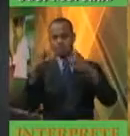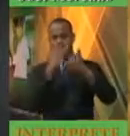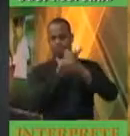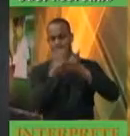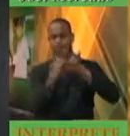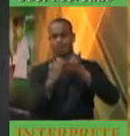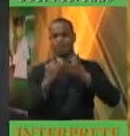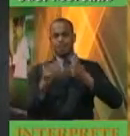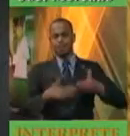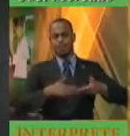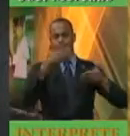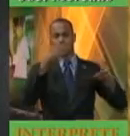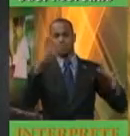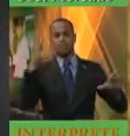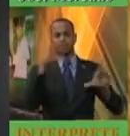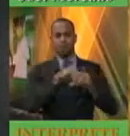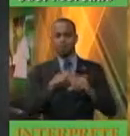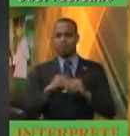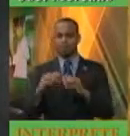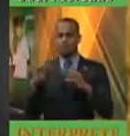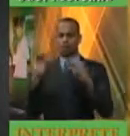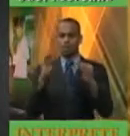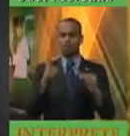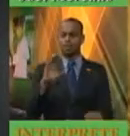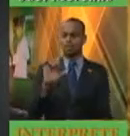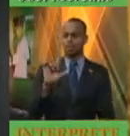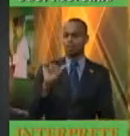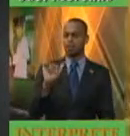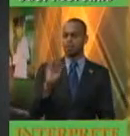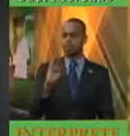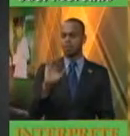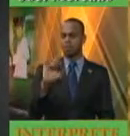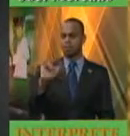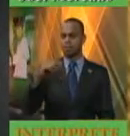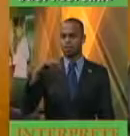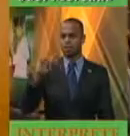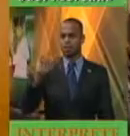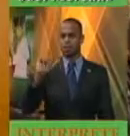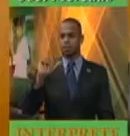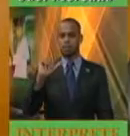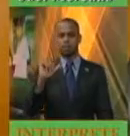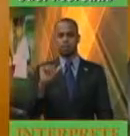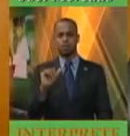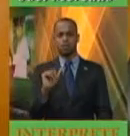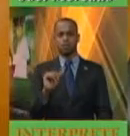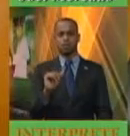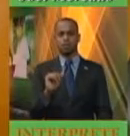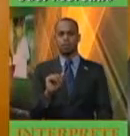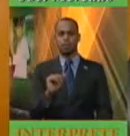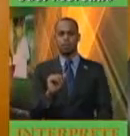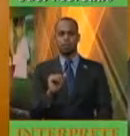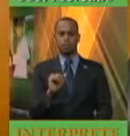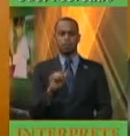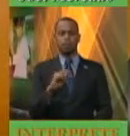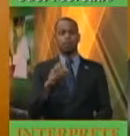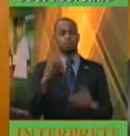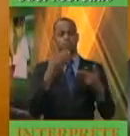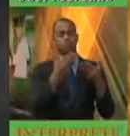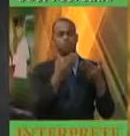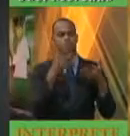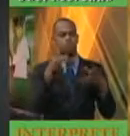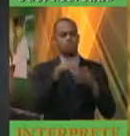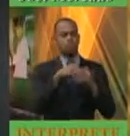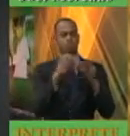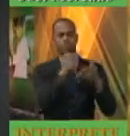murales inclusivos con capítulos de la batalla de la Barranquita, cada capítulo de la batalla de la Barranquita. ¿Qué es un mural inclusivo? Los murales